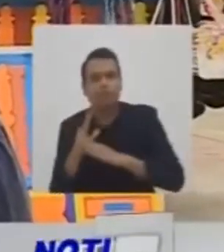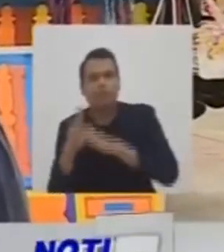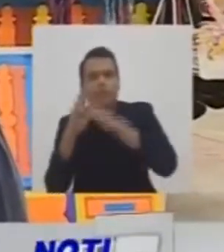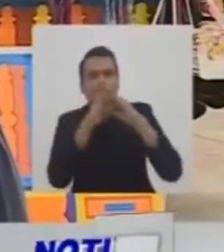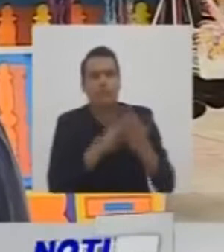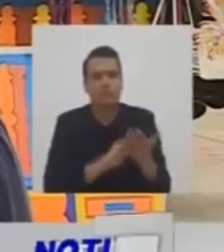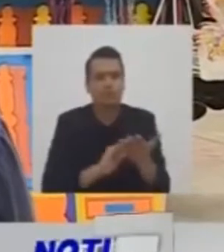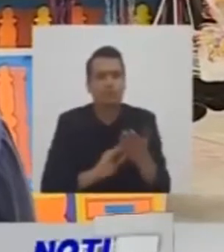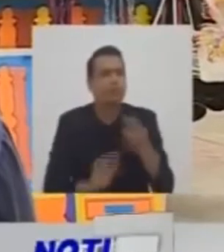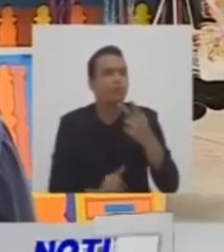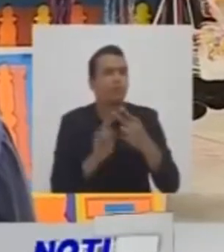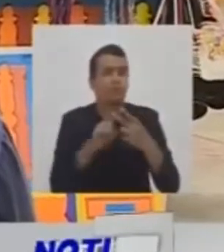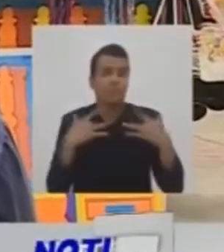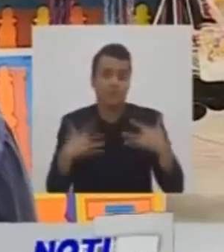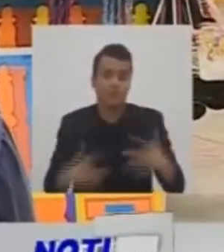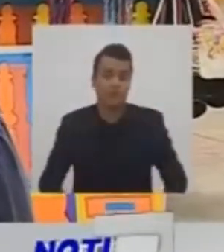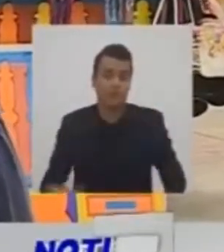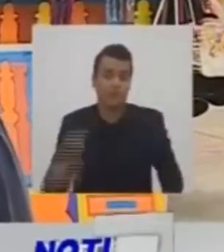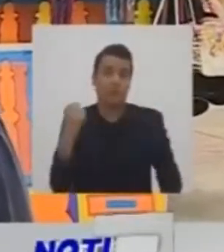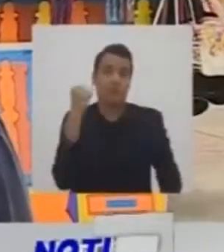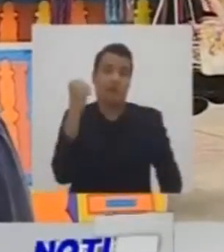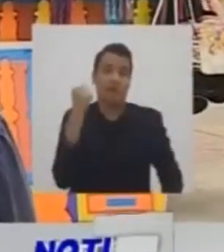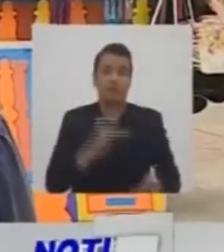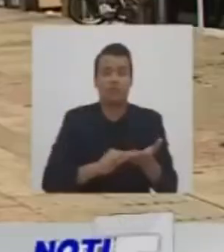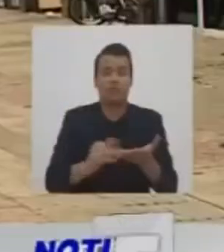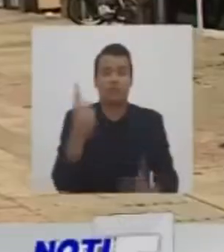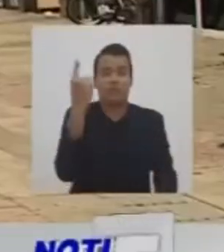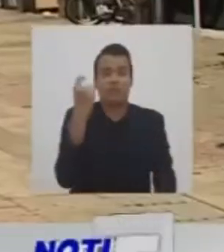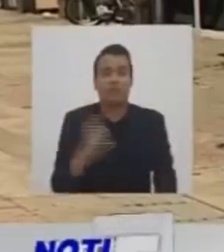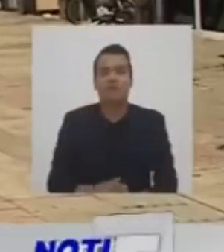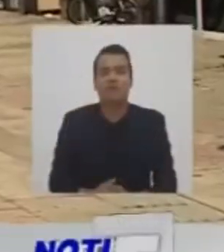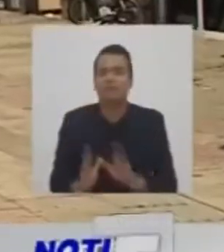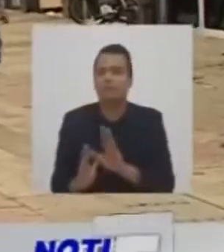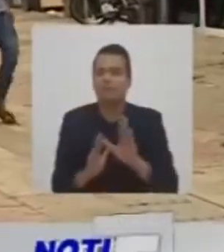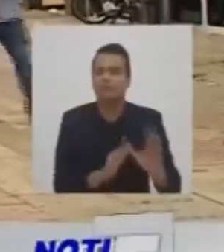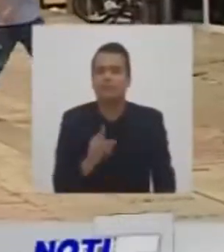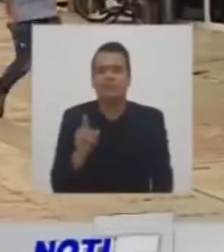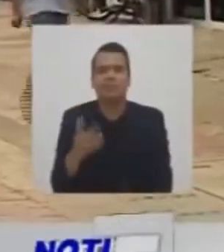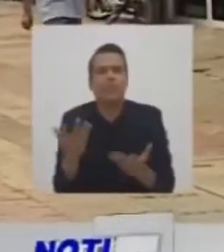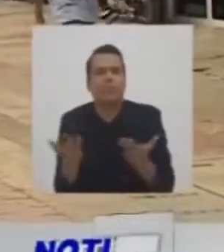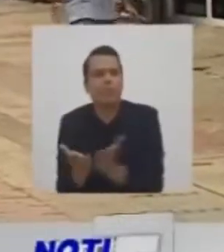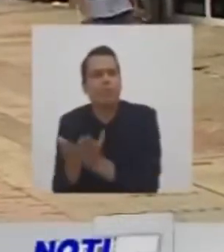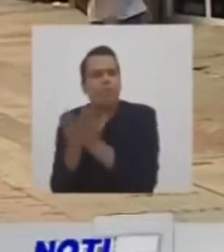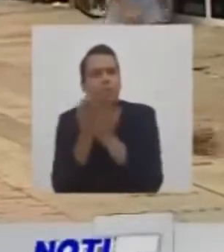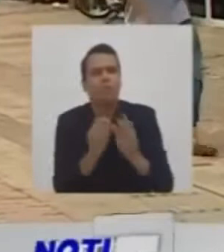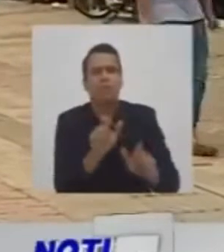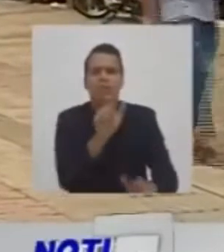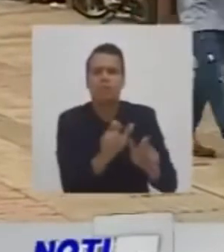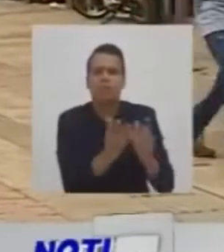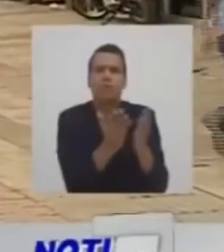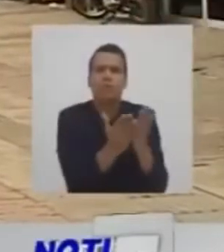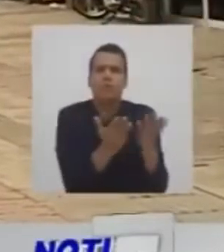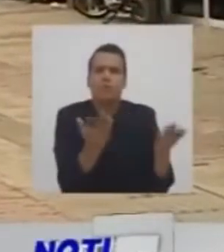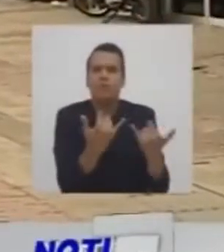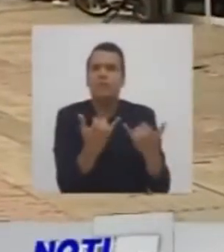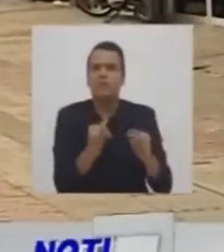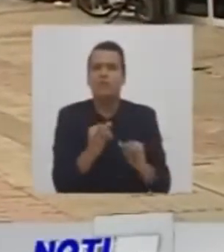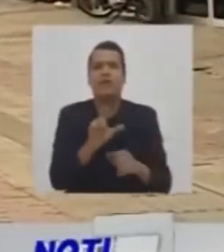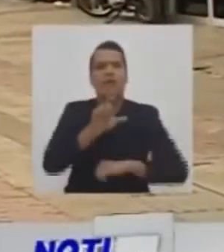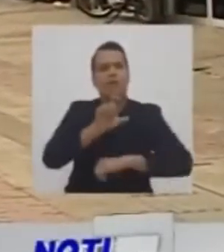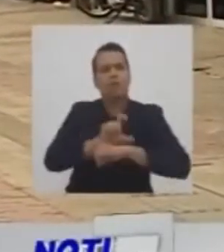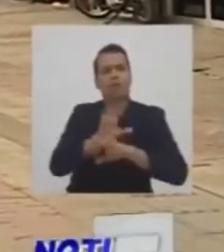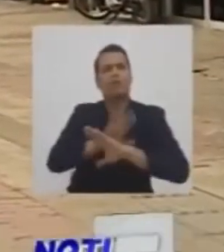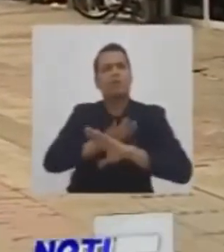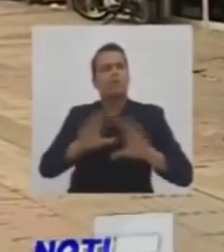seguridad y la salud, que es lo principal aquí en este pueblo. ¿Qué tipo de educación va a impartir y qué vamos a hacer con toda esta cantidad de estudiantes